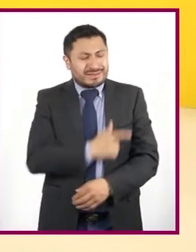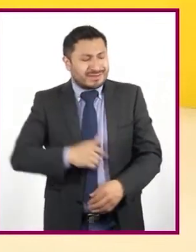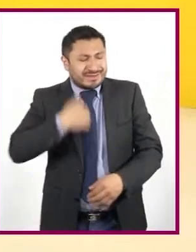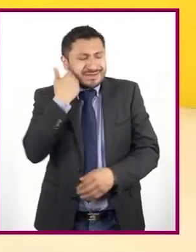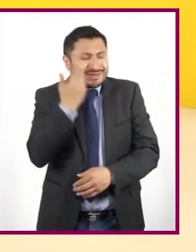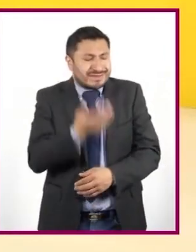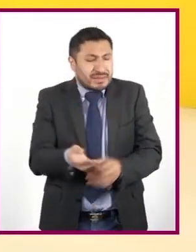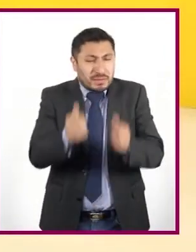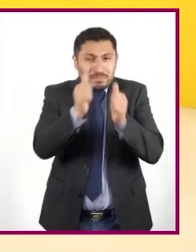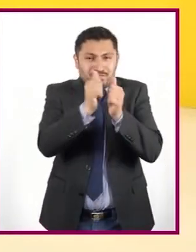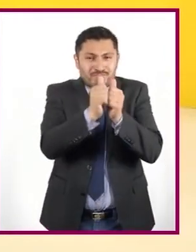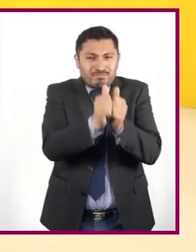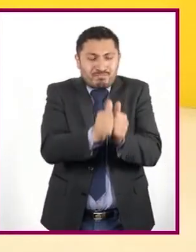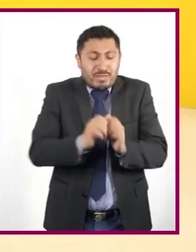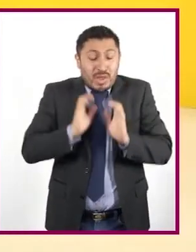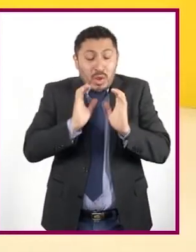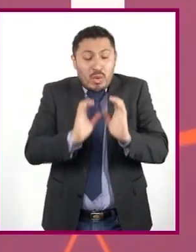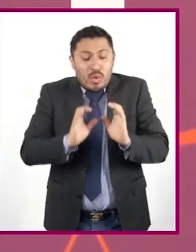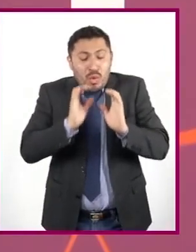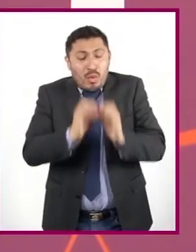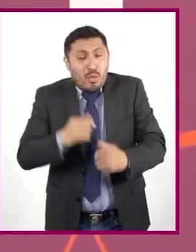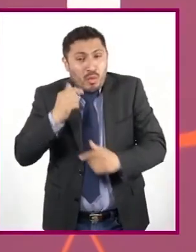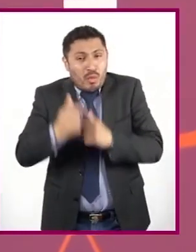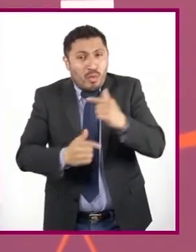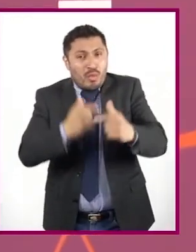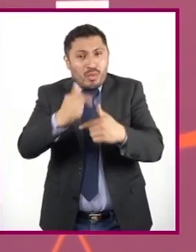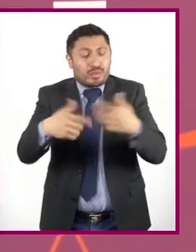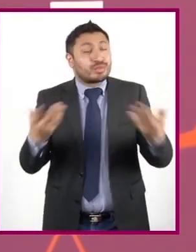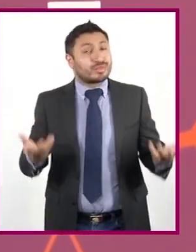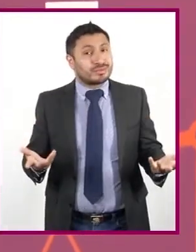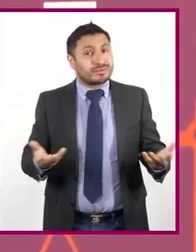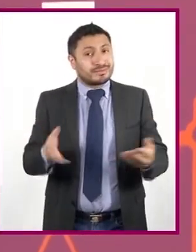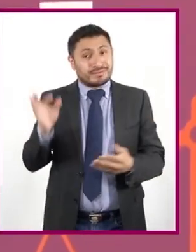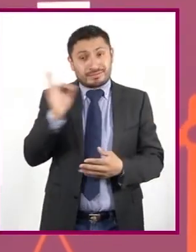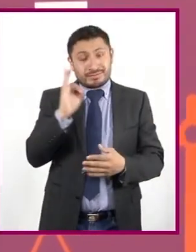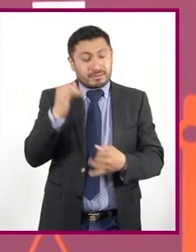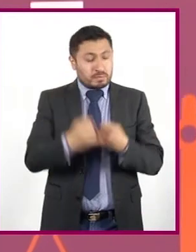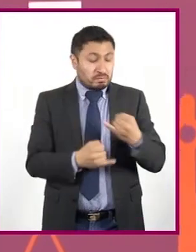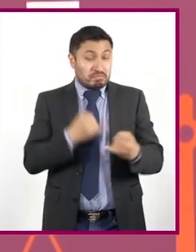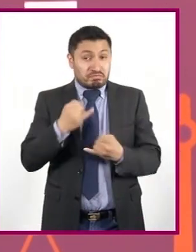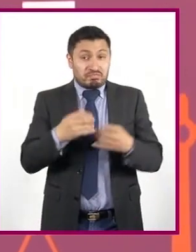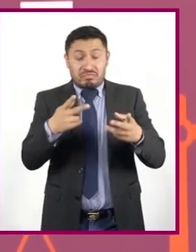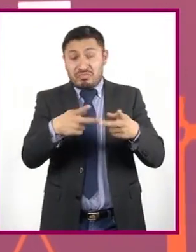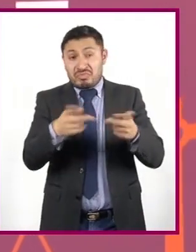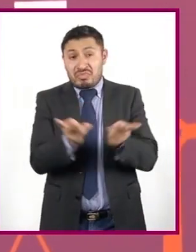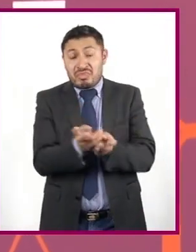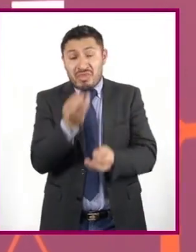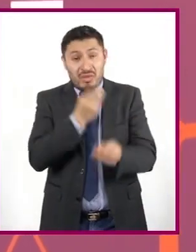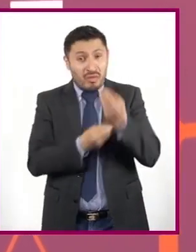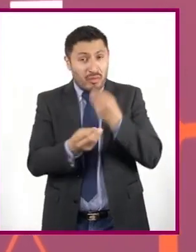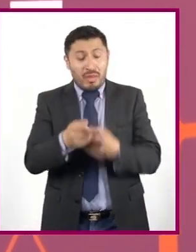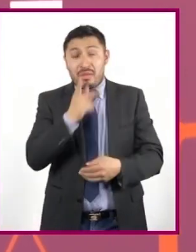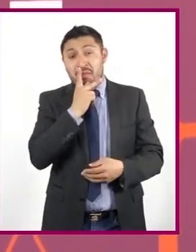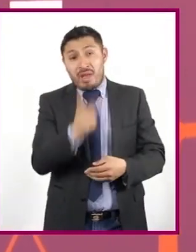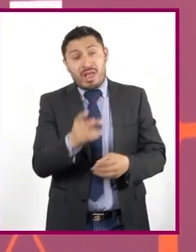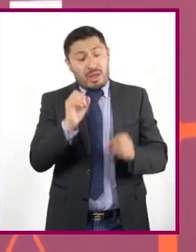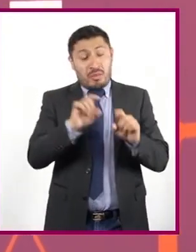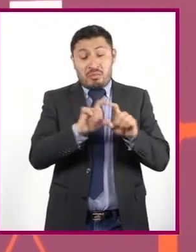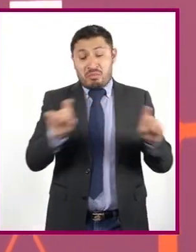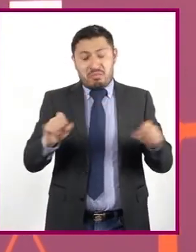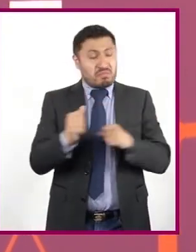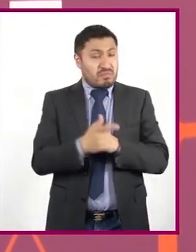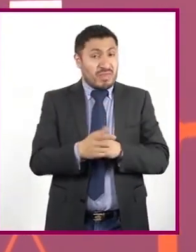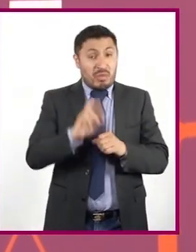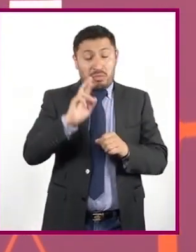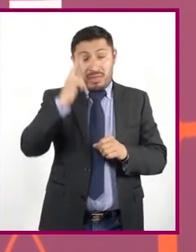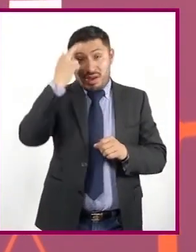que se conserven por generaciones? Tal vez un juego, un platillo, una palabra o frase, o